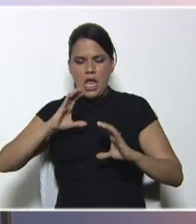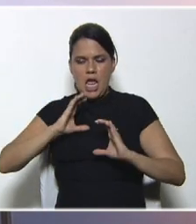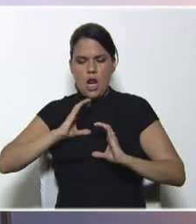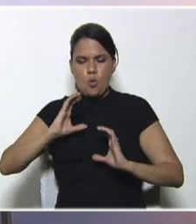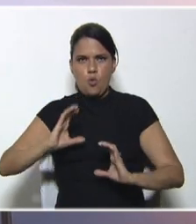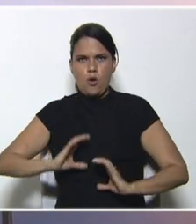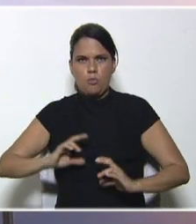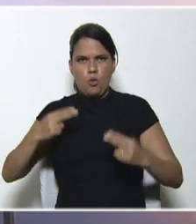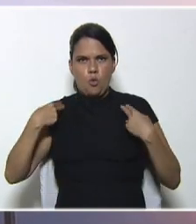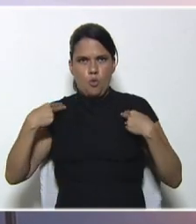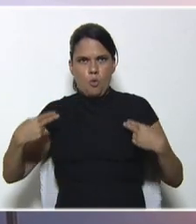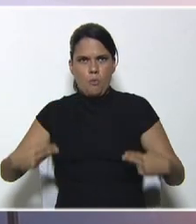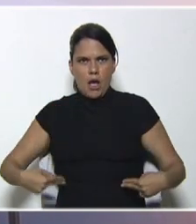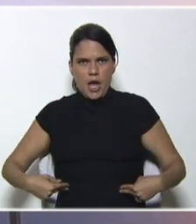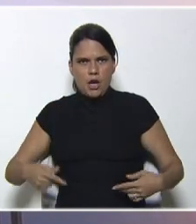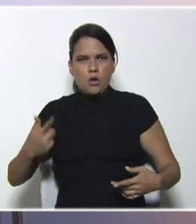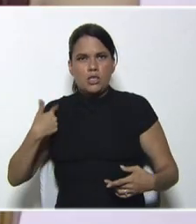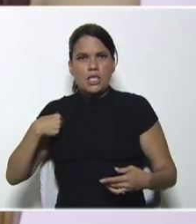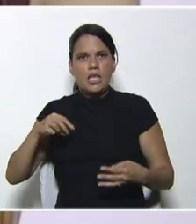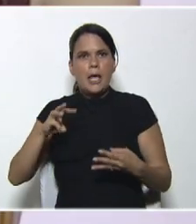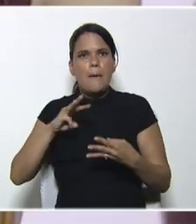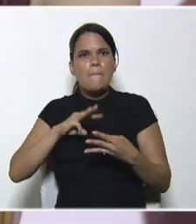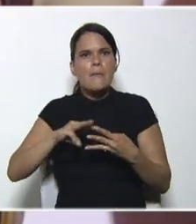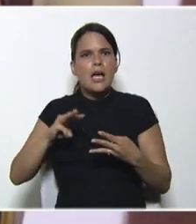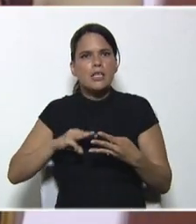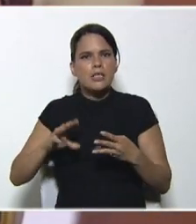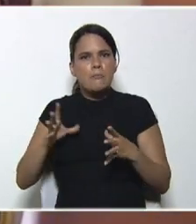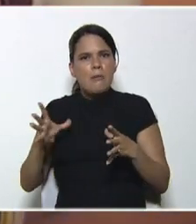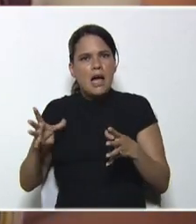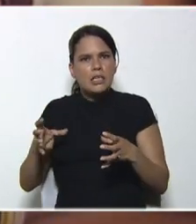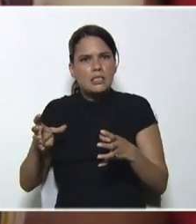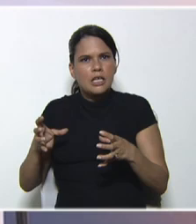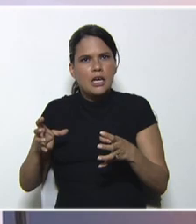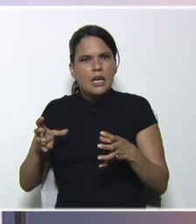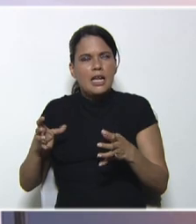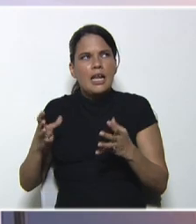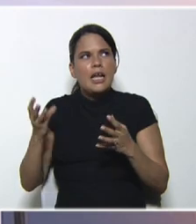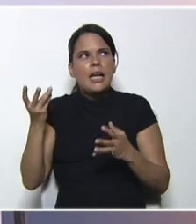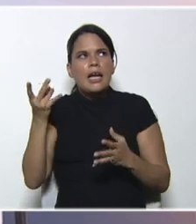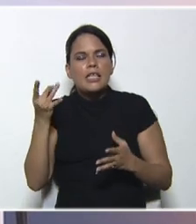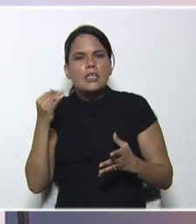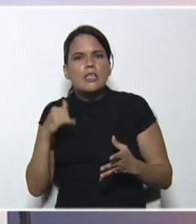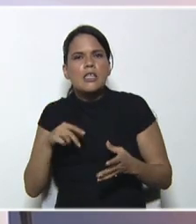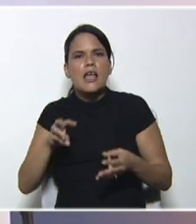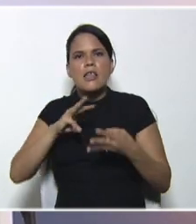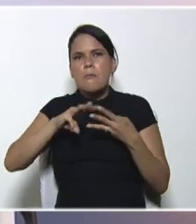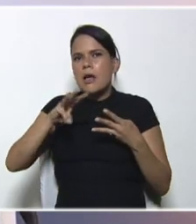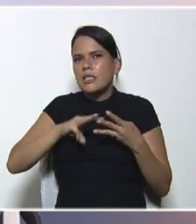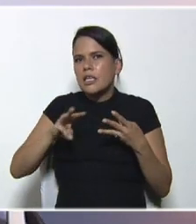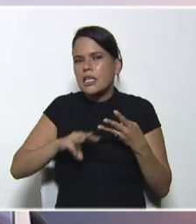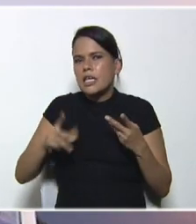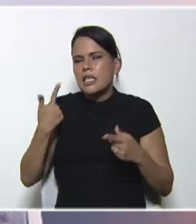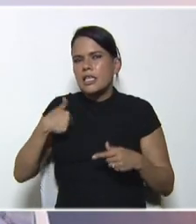masa, es decir, la cantidad de materia que posee cada uno de esos órganos. Bien.